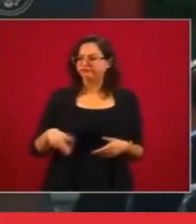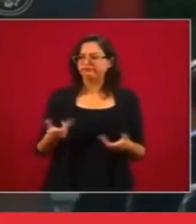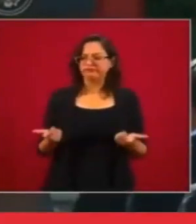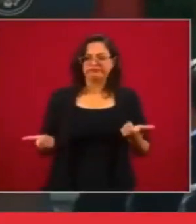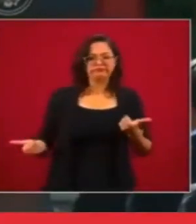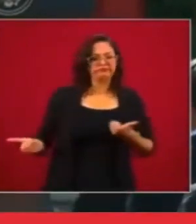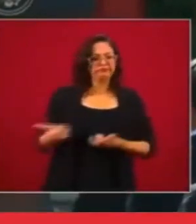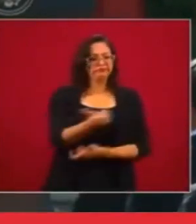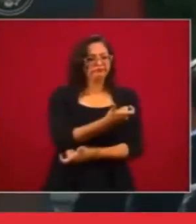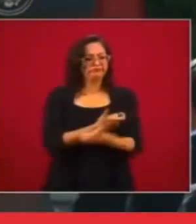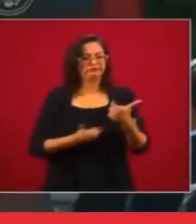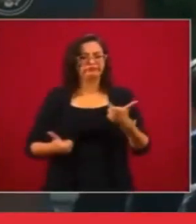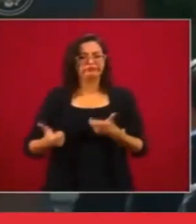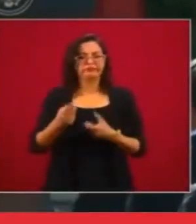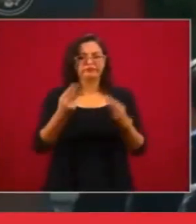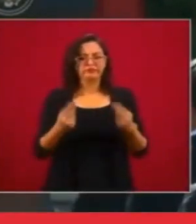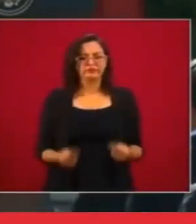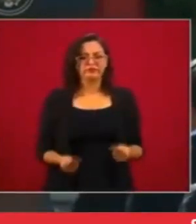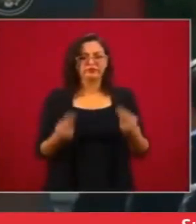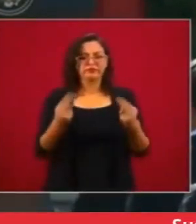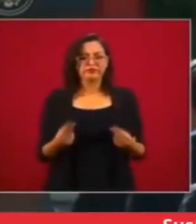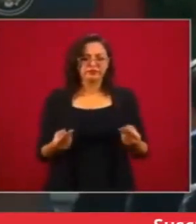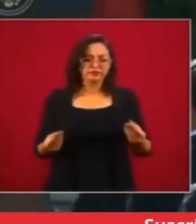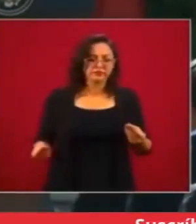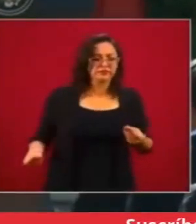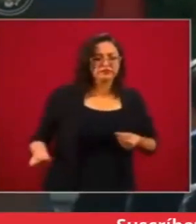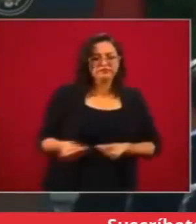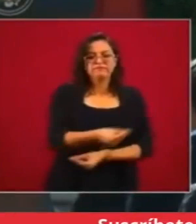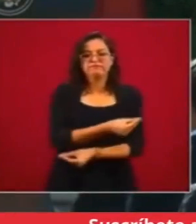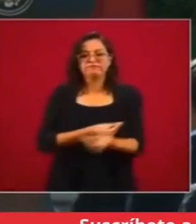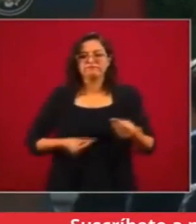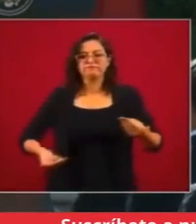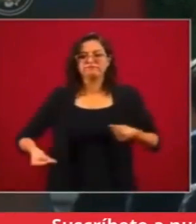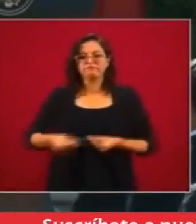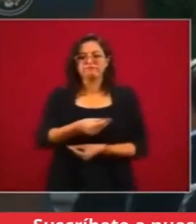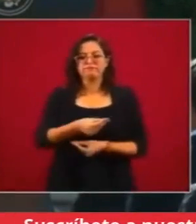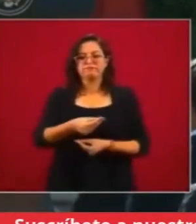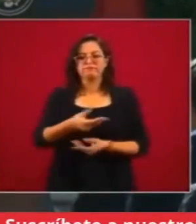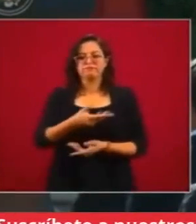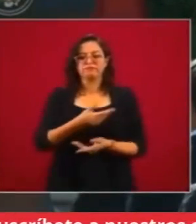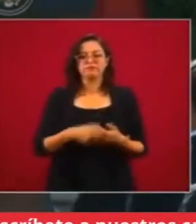las drogas que empezó en 2006 y